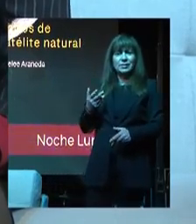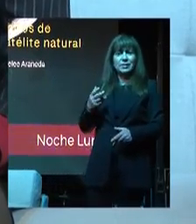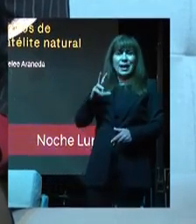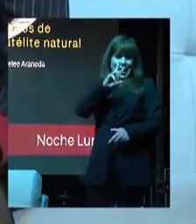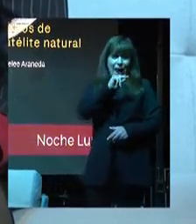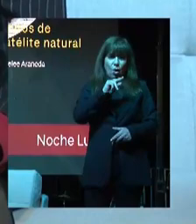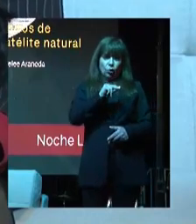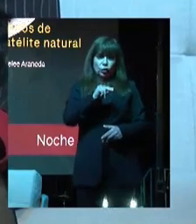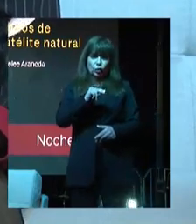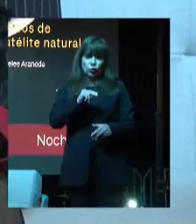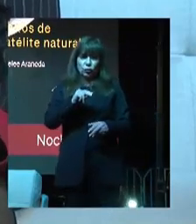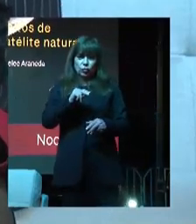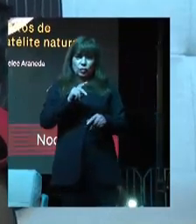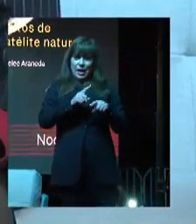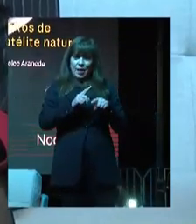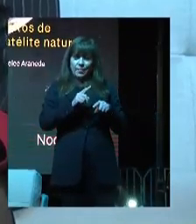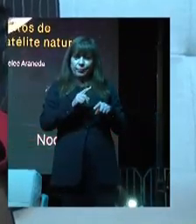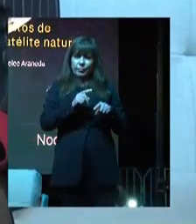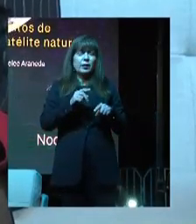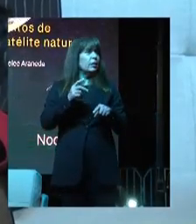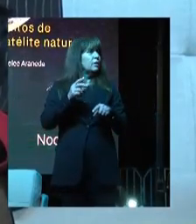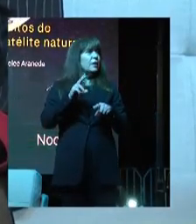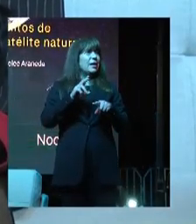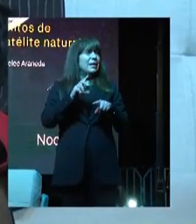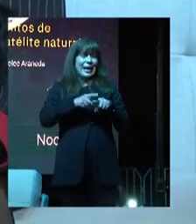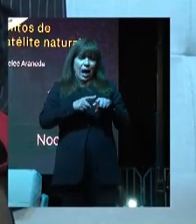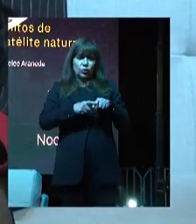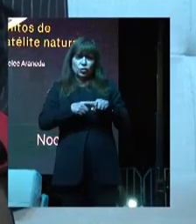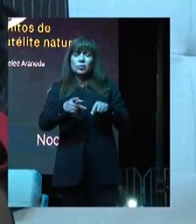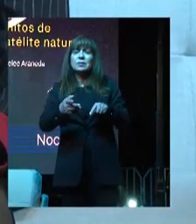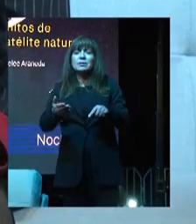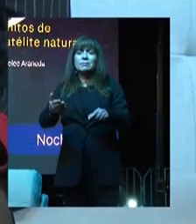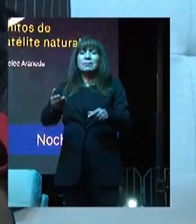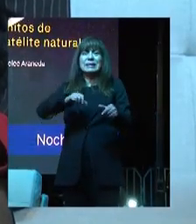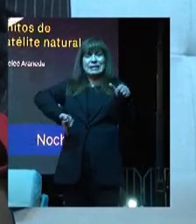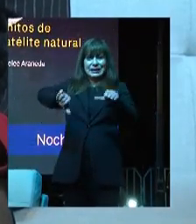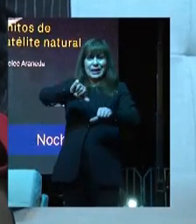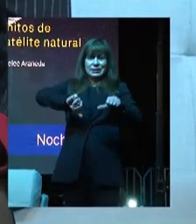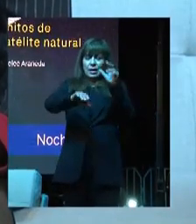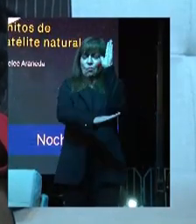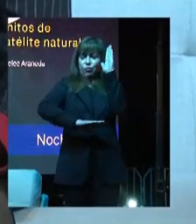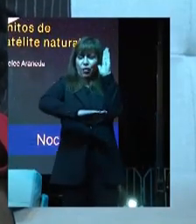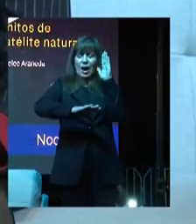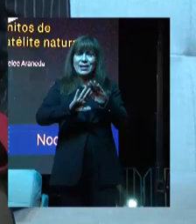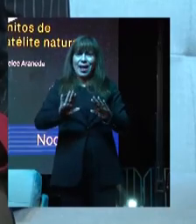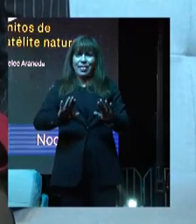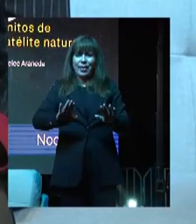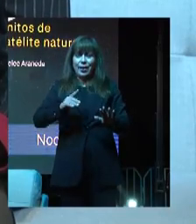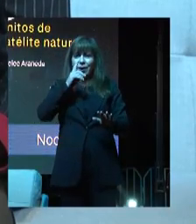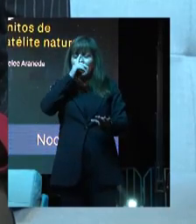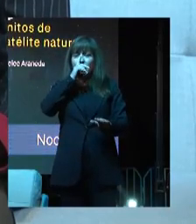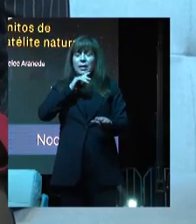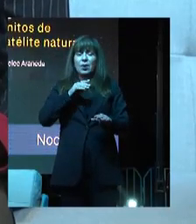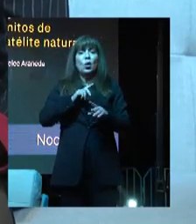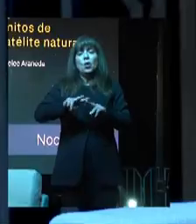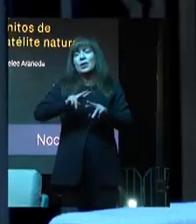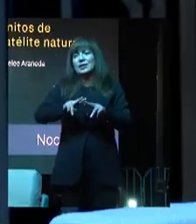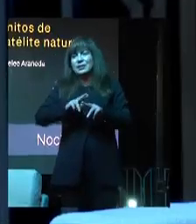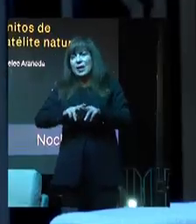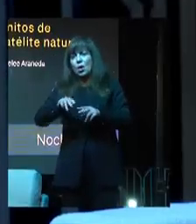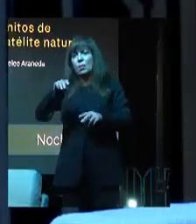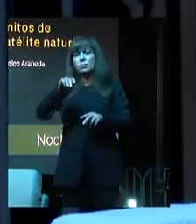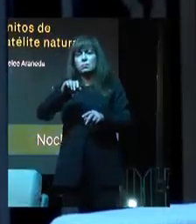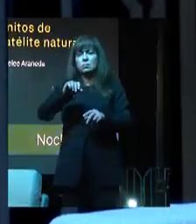griegos, cuando la base de la ciencia era nada, los que hicieron ciencia y pusieron las